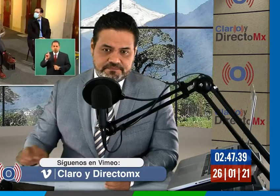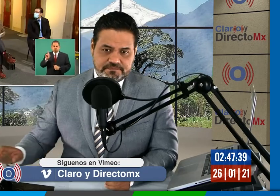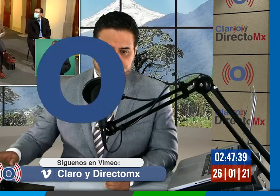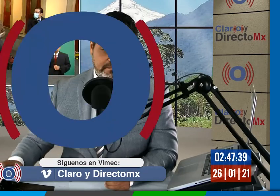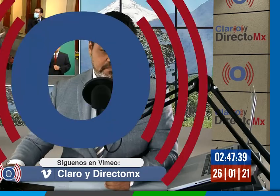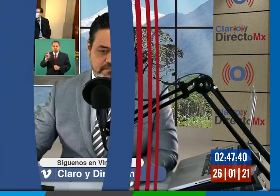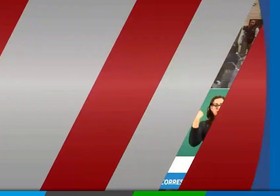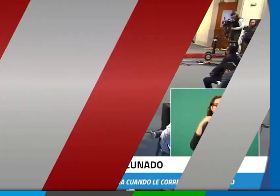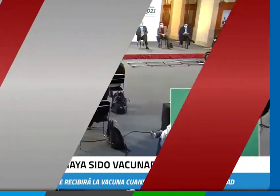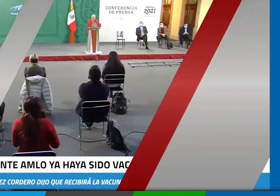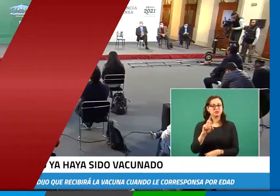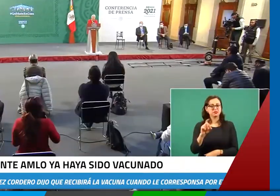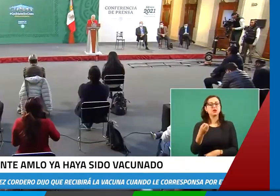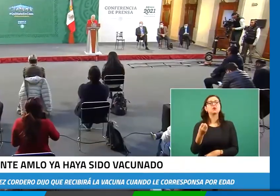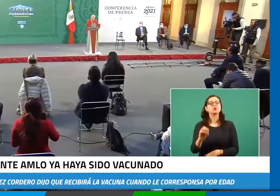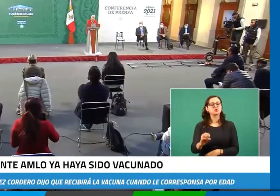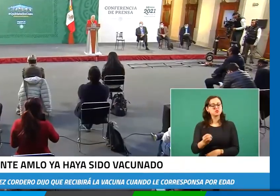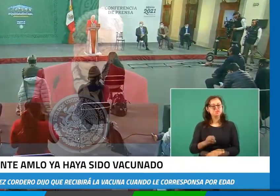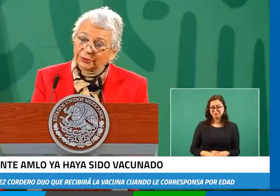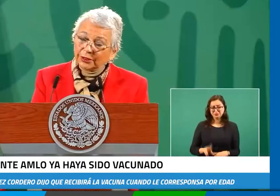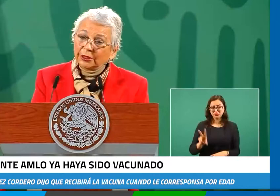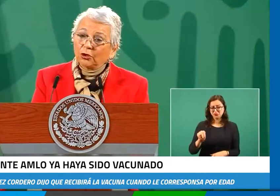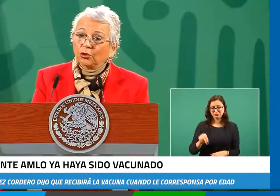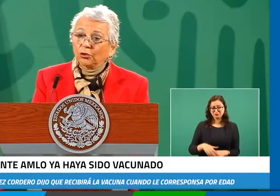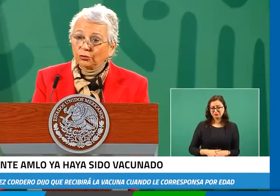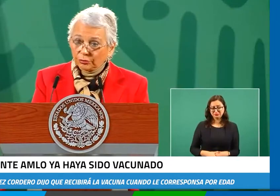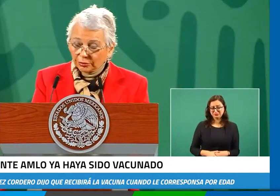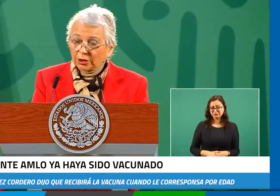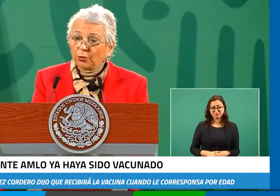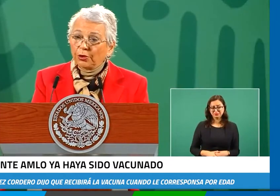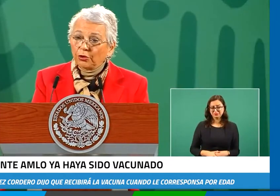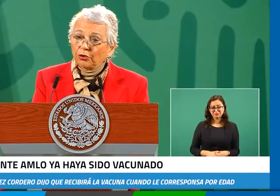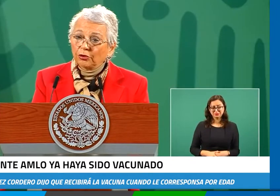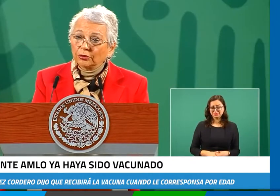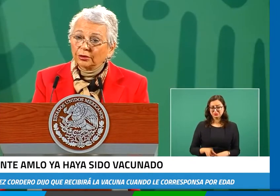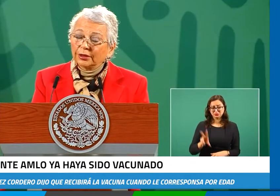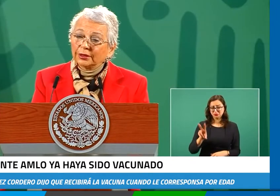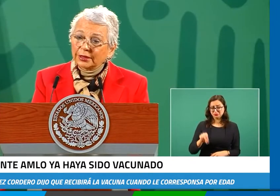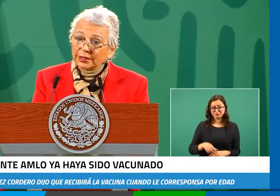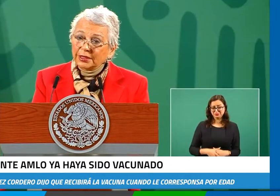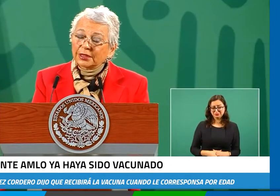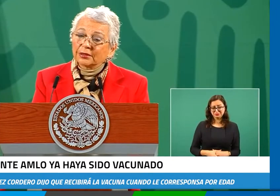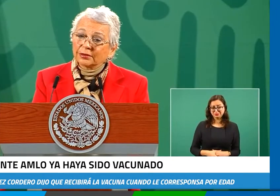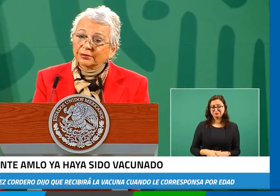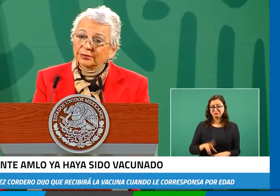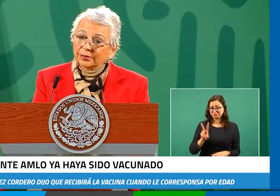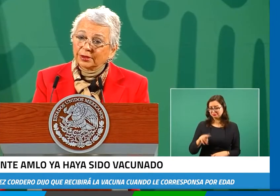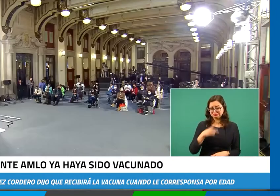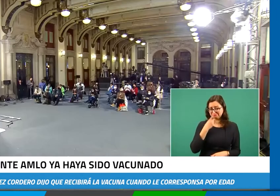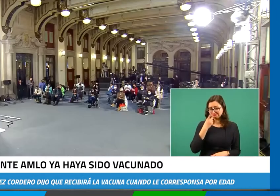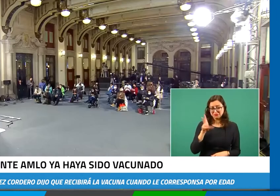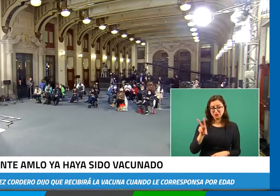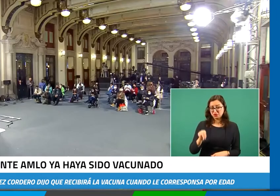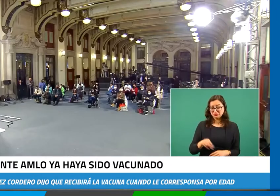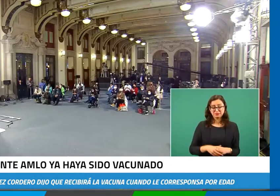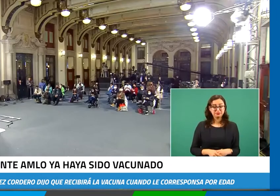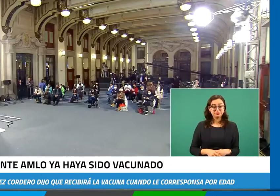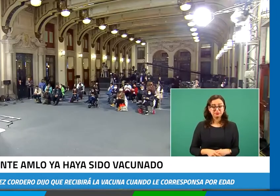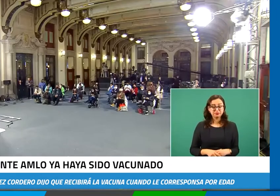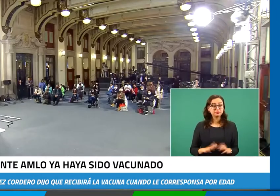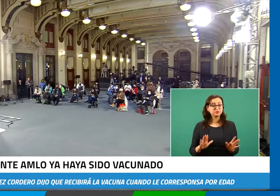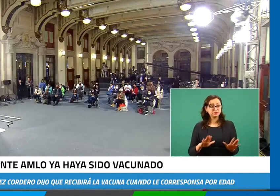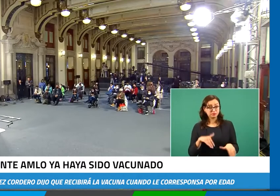No, el presidente no ha sido vacunado. Y en este caso, ¿podrá obtener la vacuna después